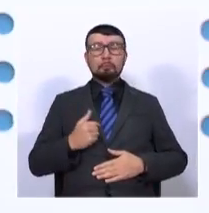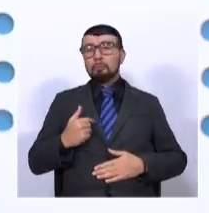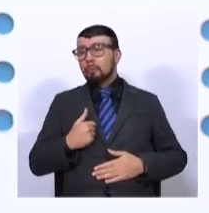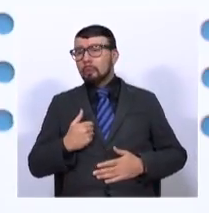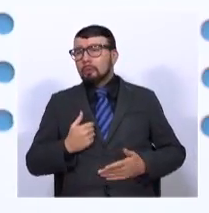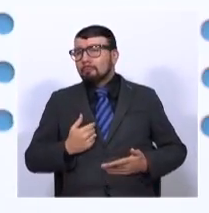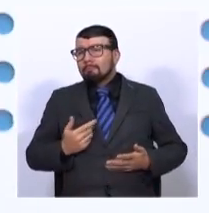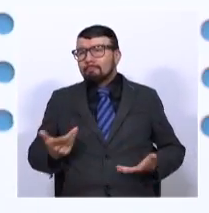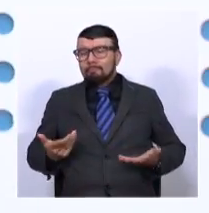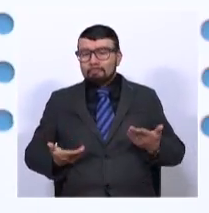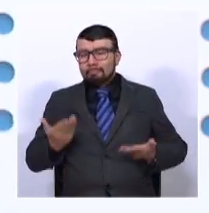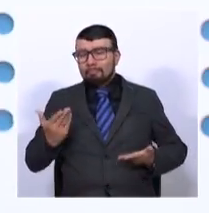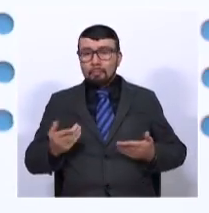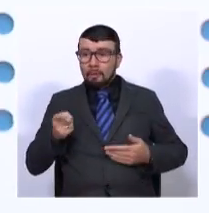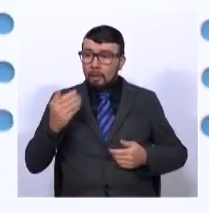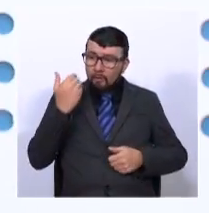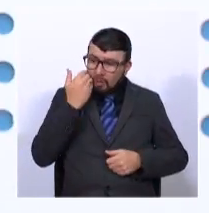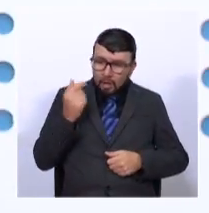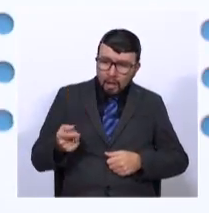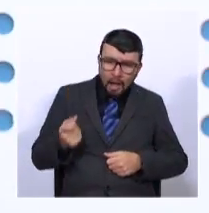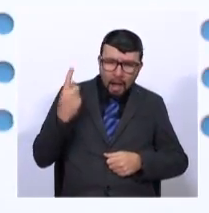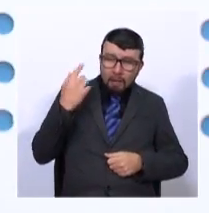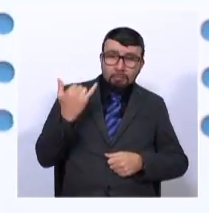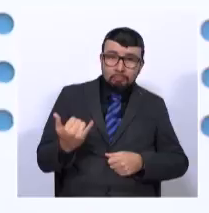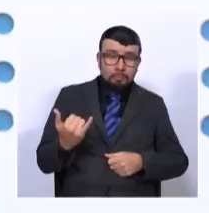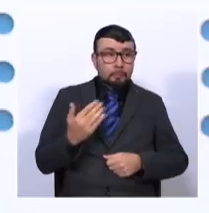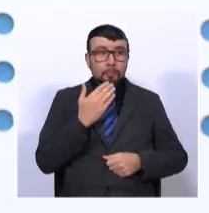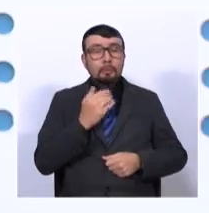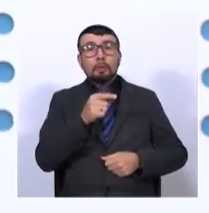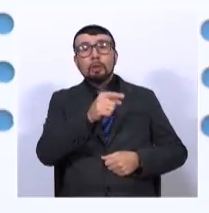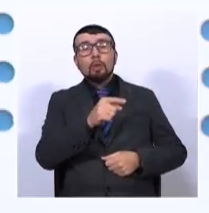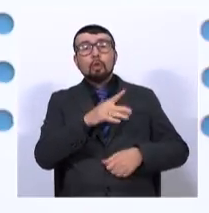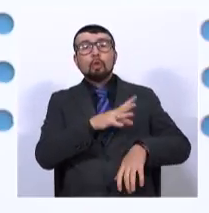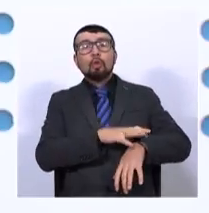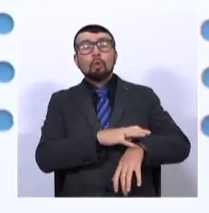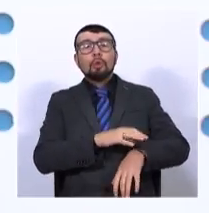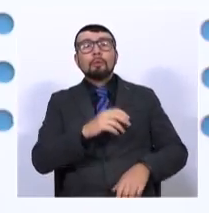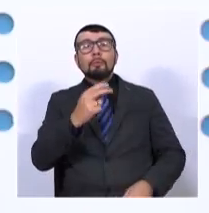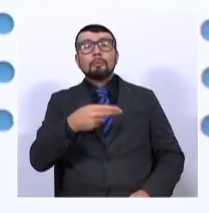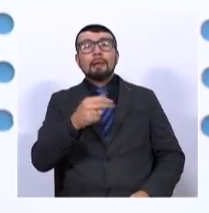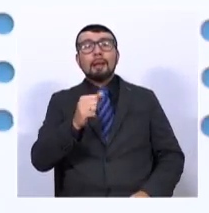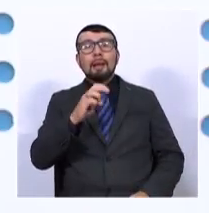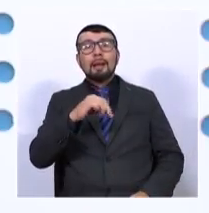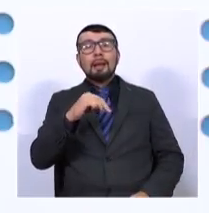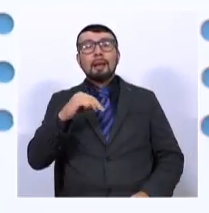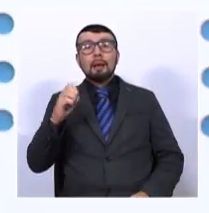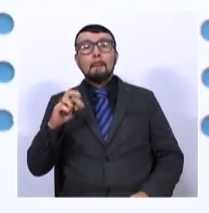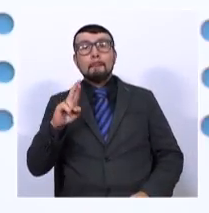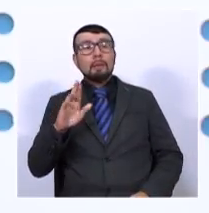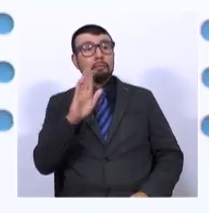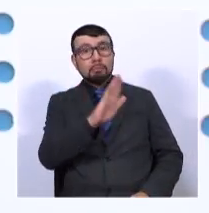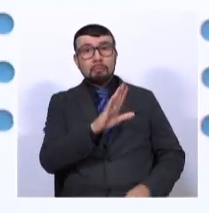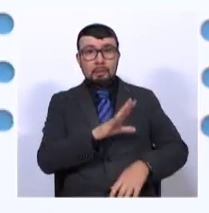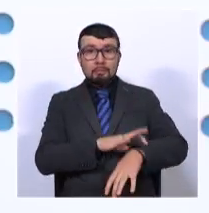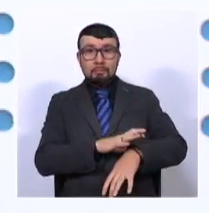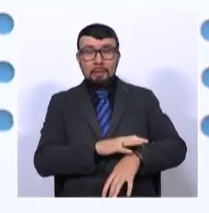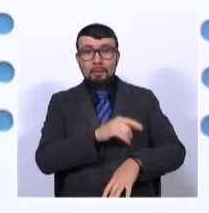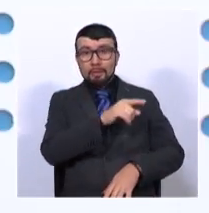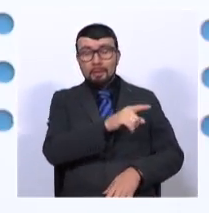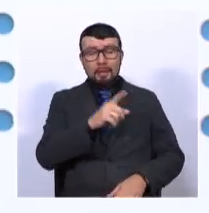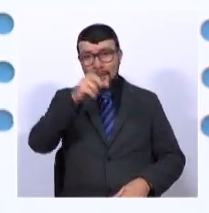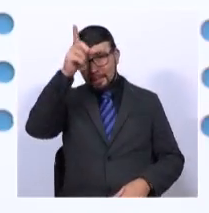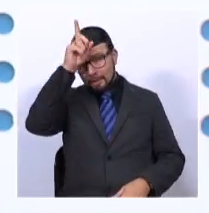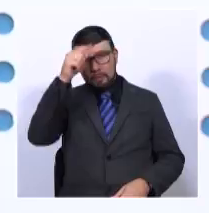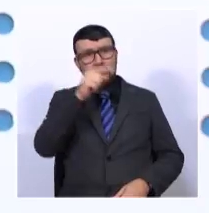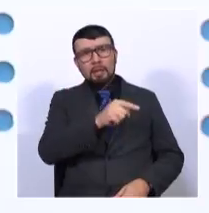a las enfermedades, el doctor Hammer, un médico alemán, habló él hizo sus estudios sobre